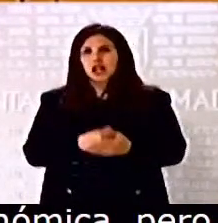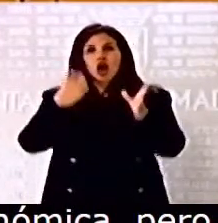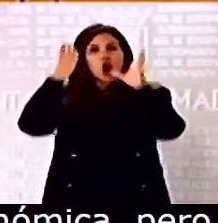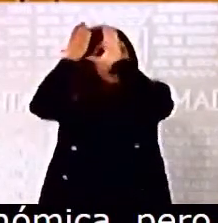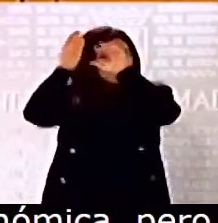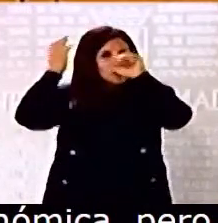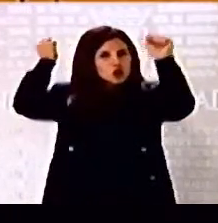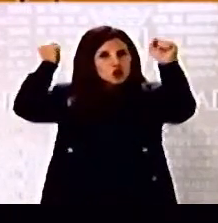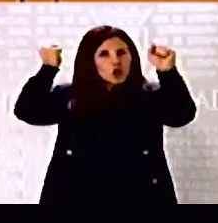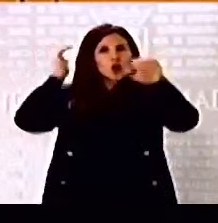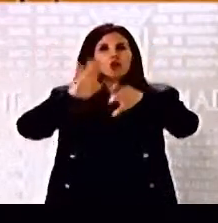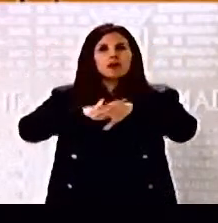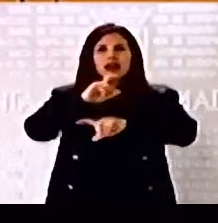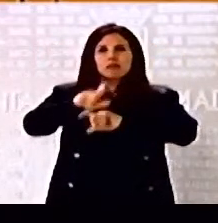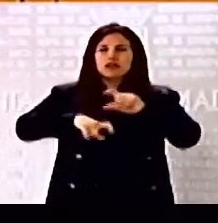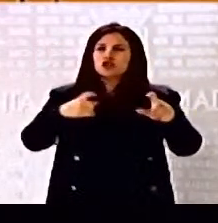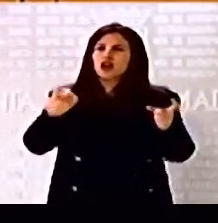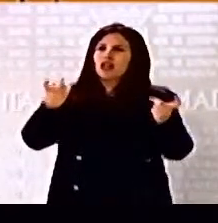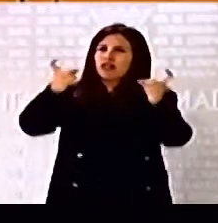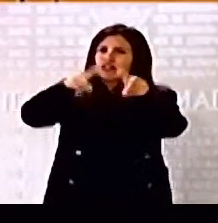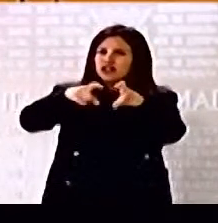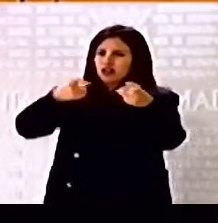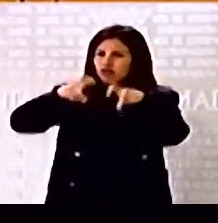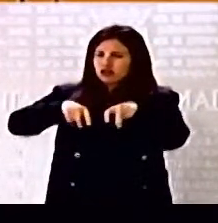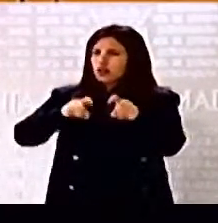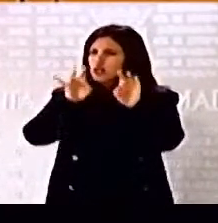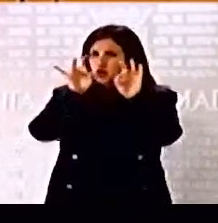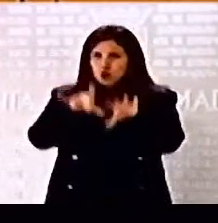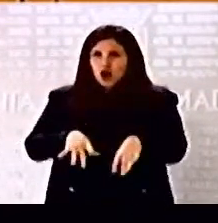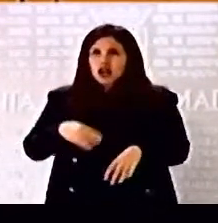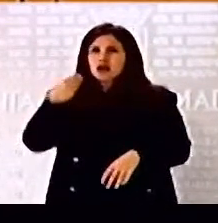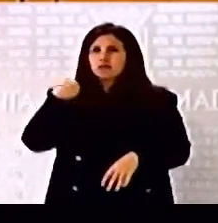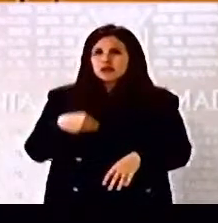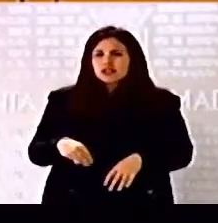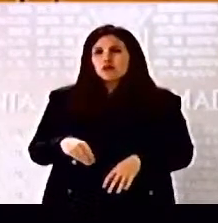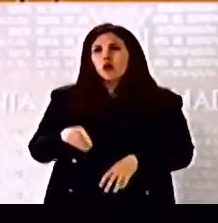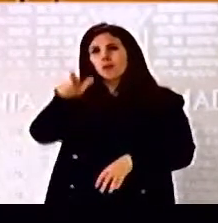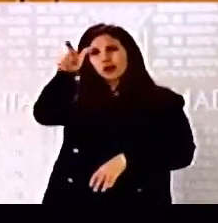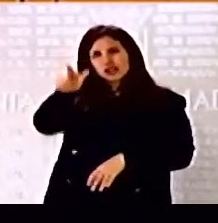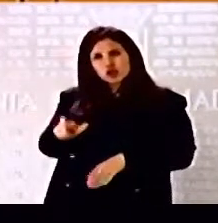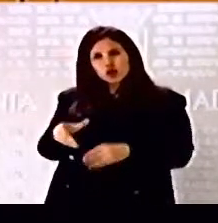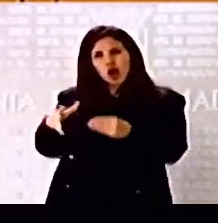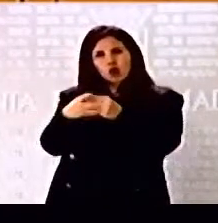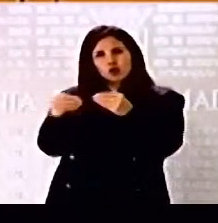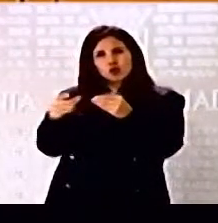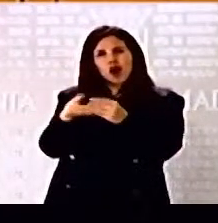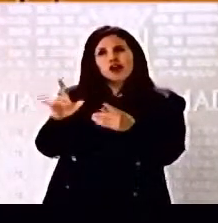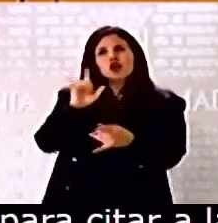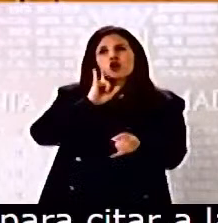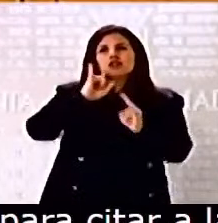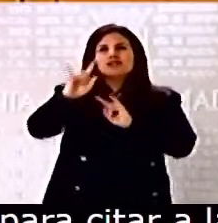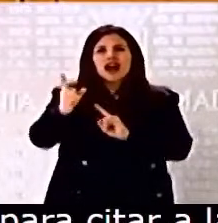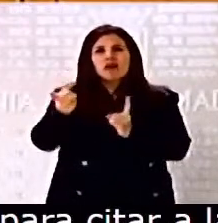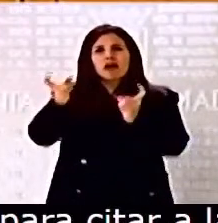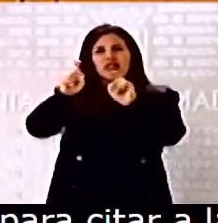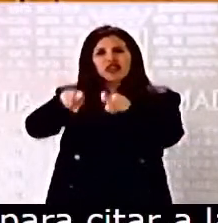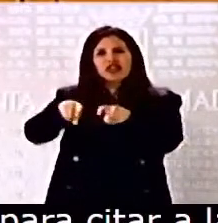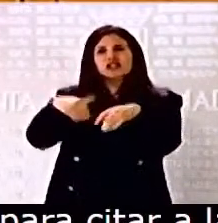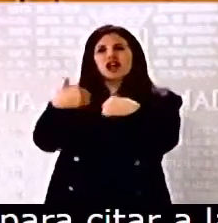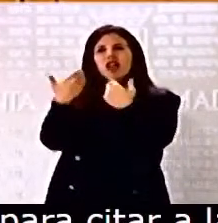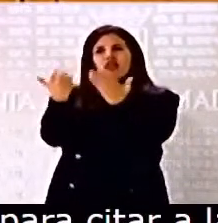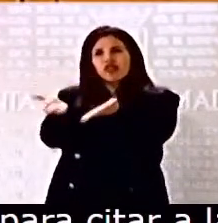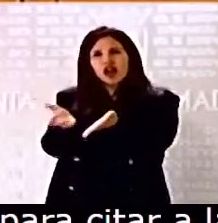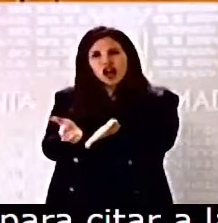citar a las personas sigue siendo el mismo? Es decir, el de llamar al usuario ofrecer una cita para vacunarse en un